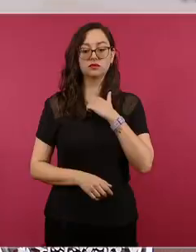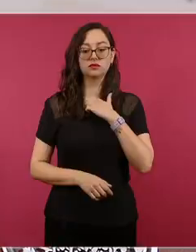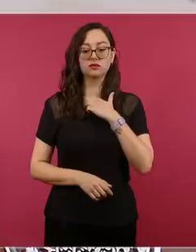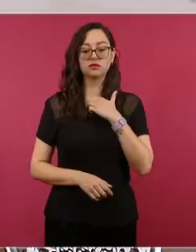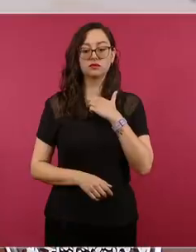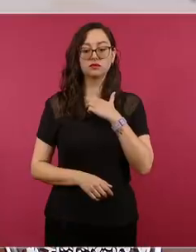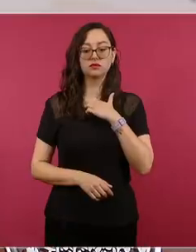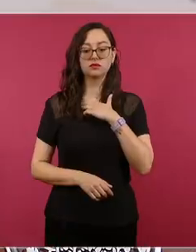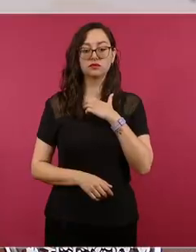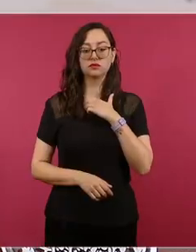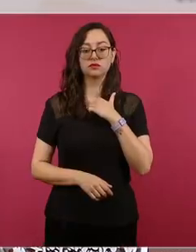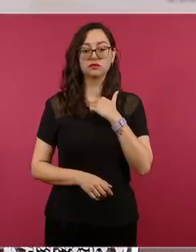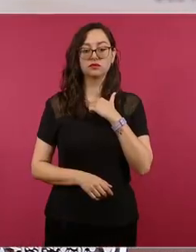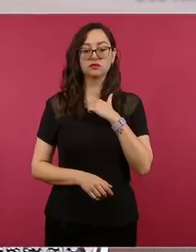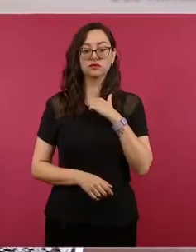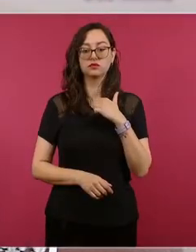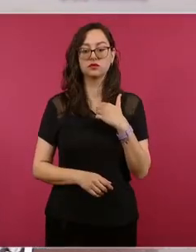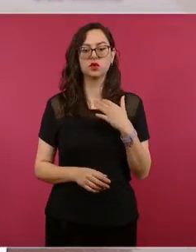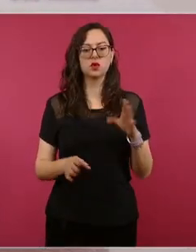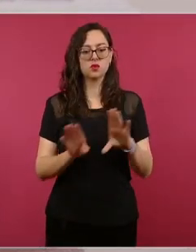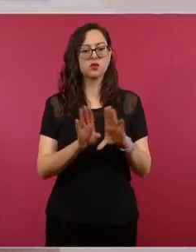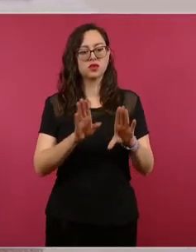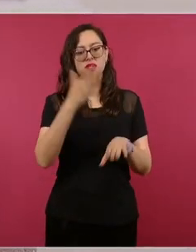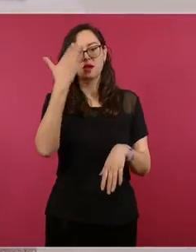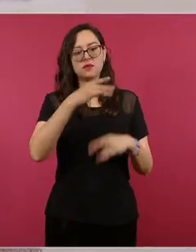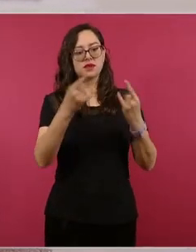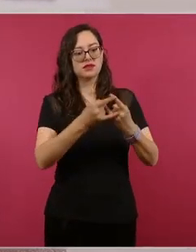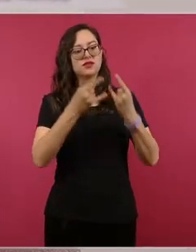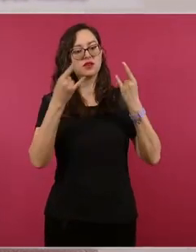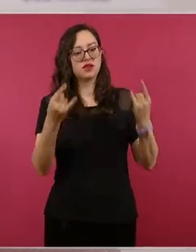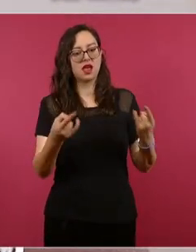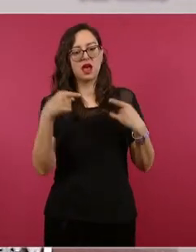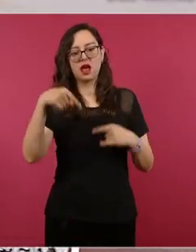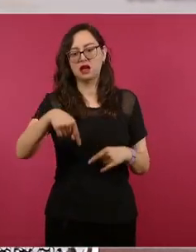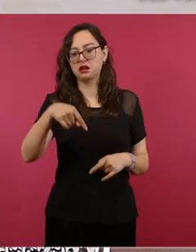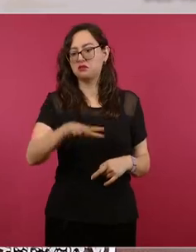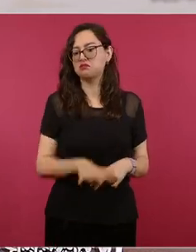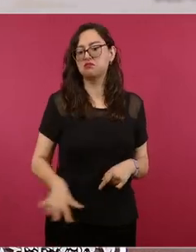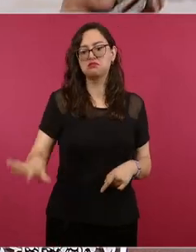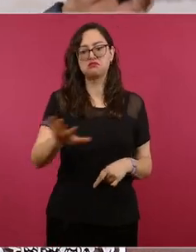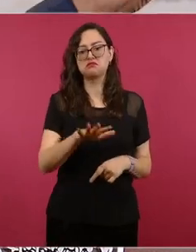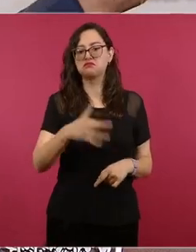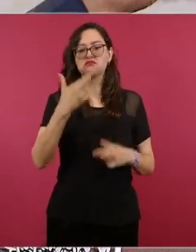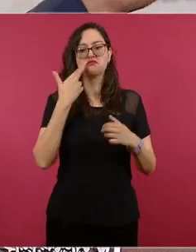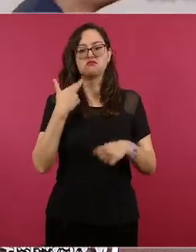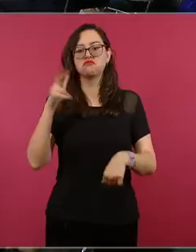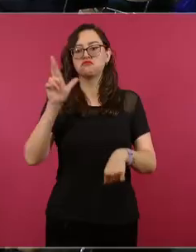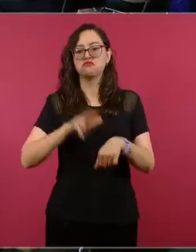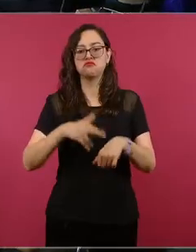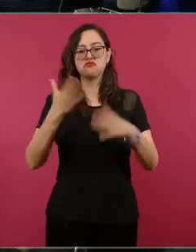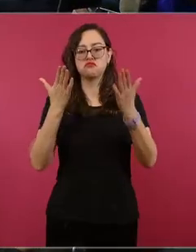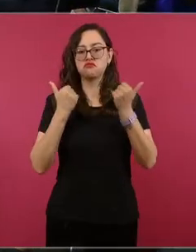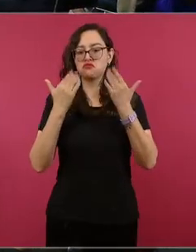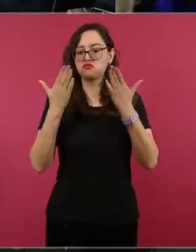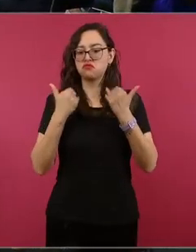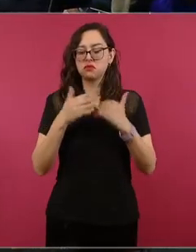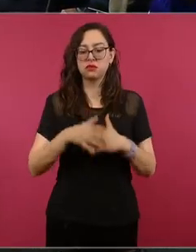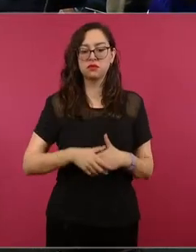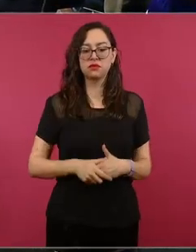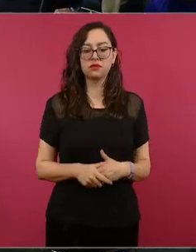de Rulfo? ¿En este pueblo qué? No hay ladrones. No hay ladrones. Aquí no. Mire.